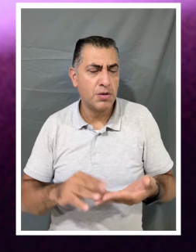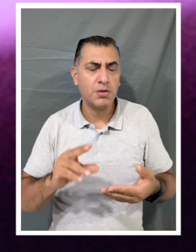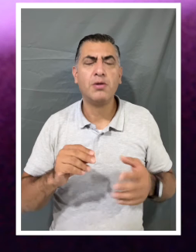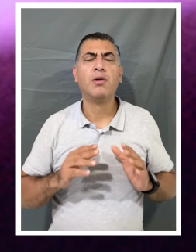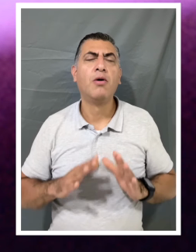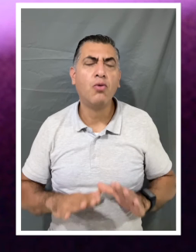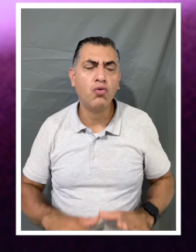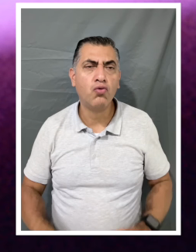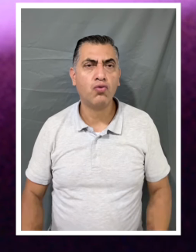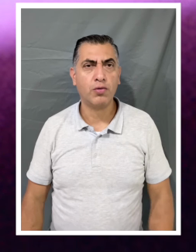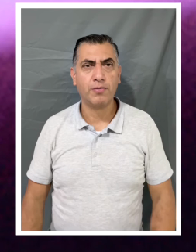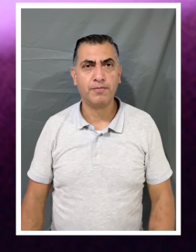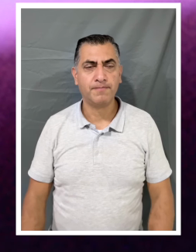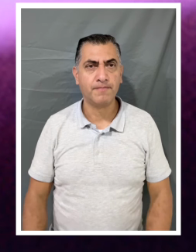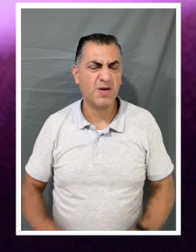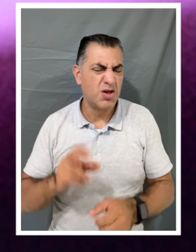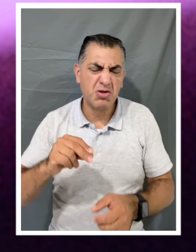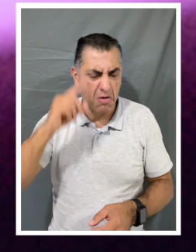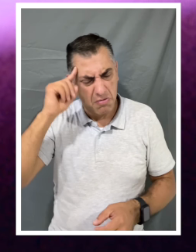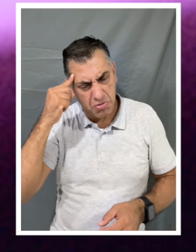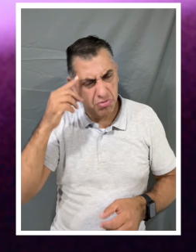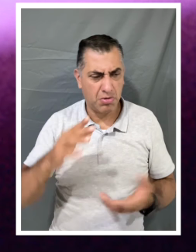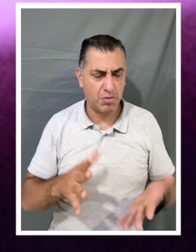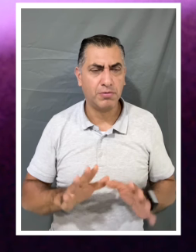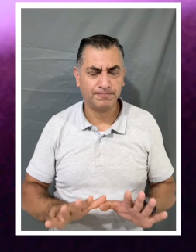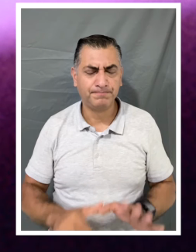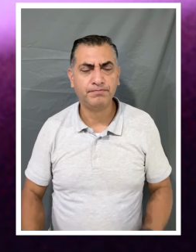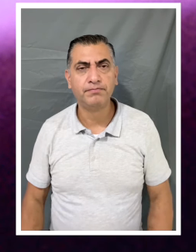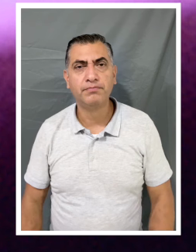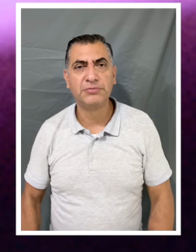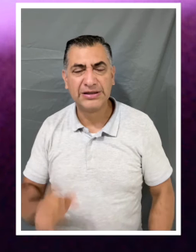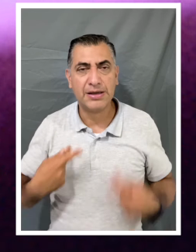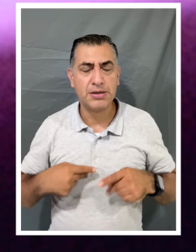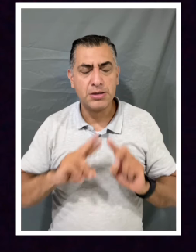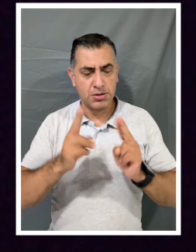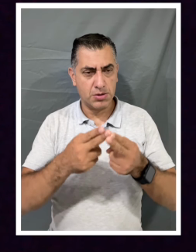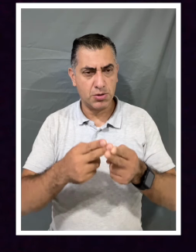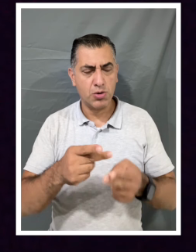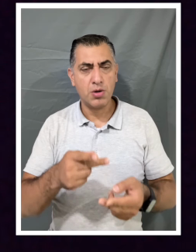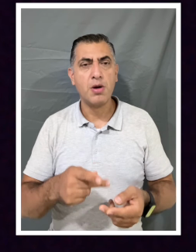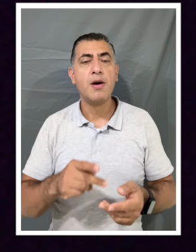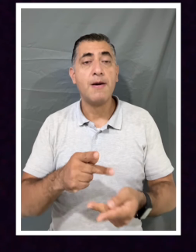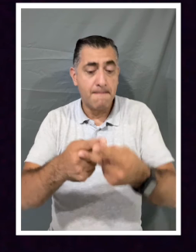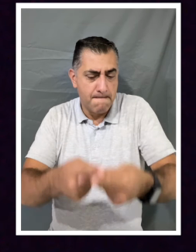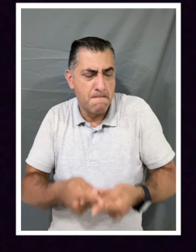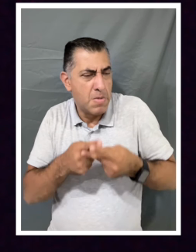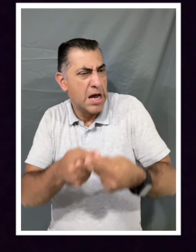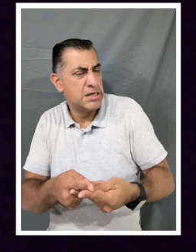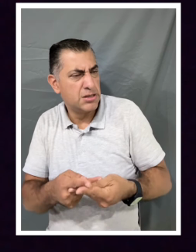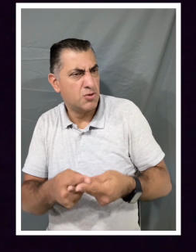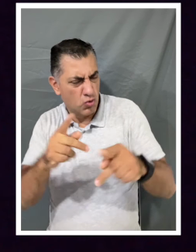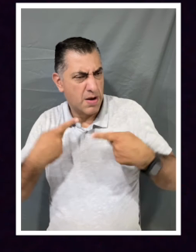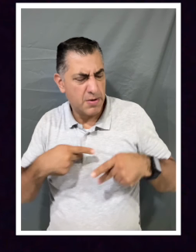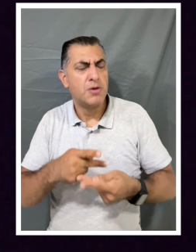en Cristo Y entonces quien es humilde se ofende poco y quien se ofende poco es un agente de unidad la siguiente que menciona Pablo pacientes